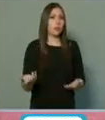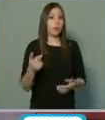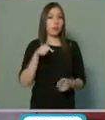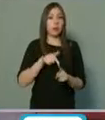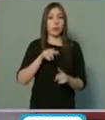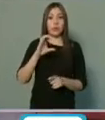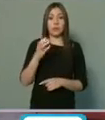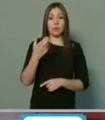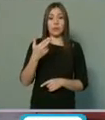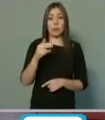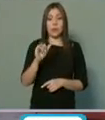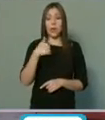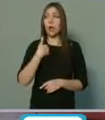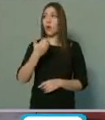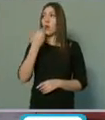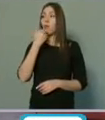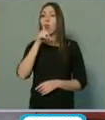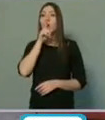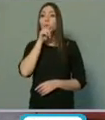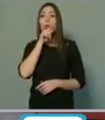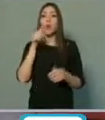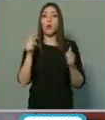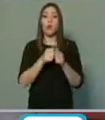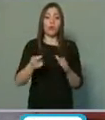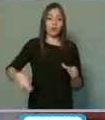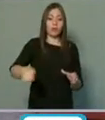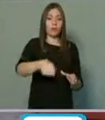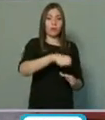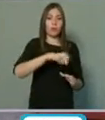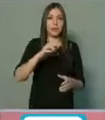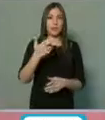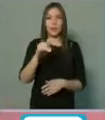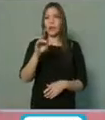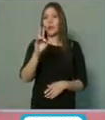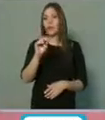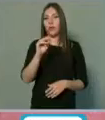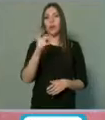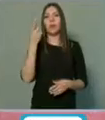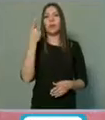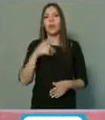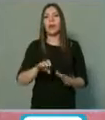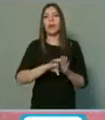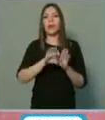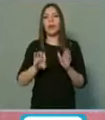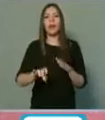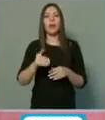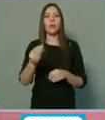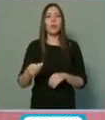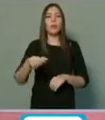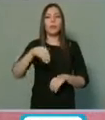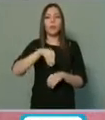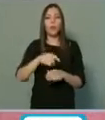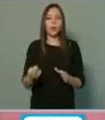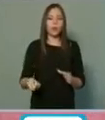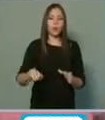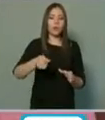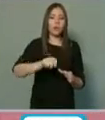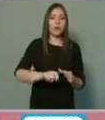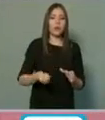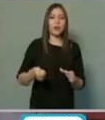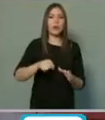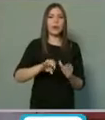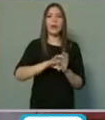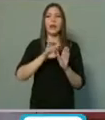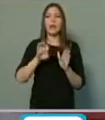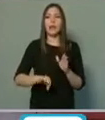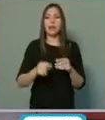no es como voy a comerme pollo a la chía, o sea, no comemos así como en cantidades industriales, sino es como añadiendo a. Como no voy a hacer